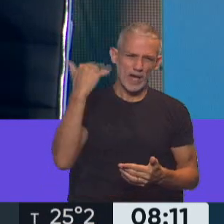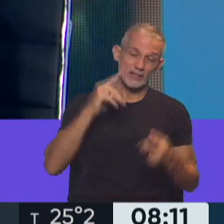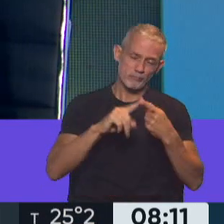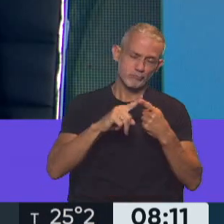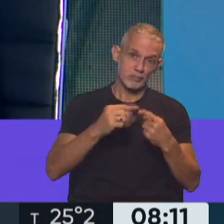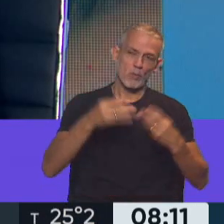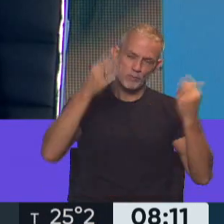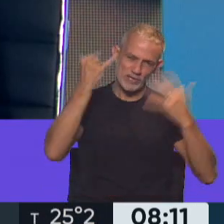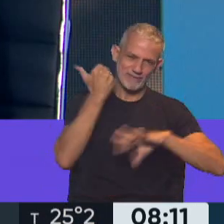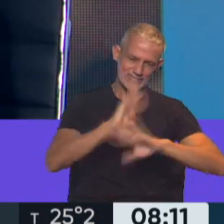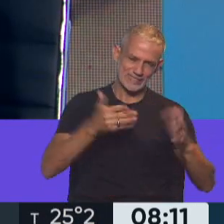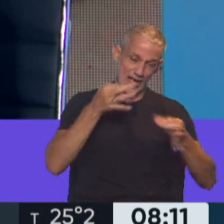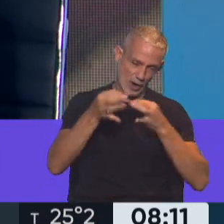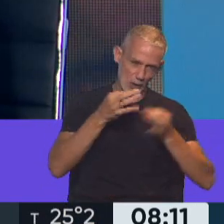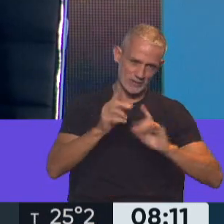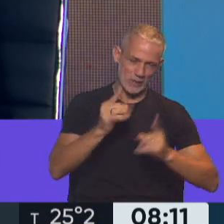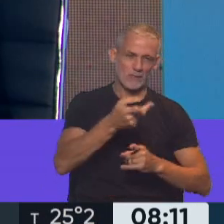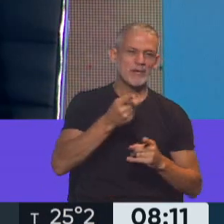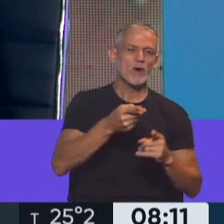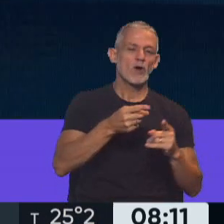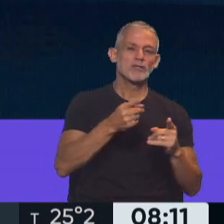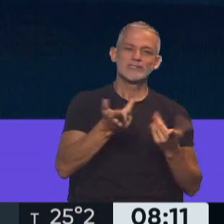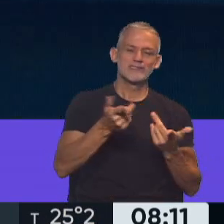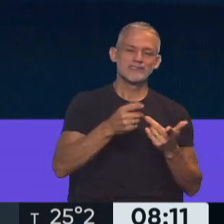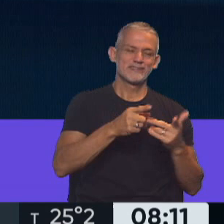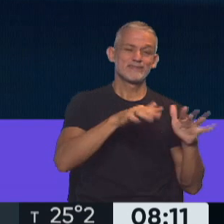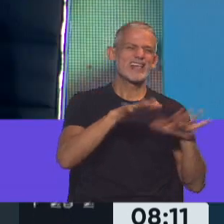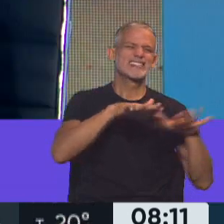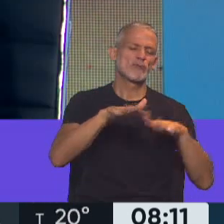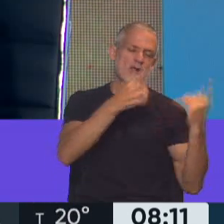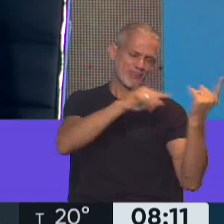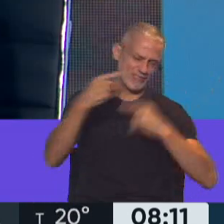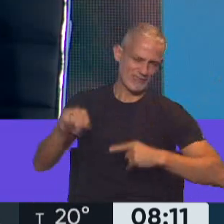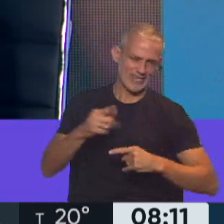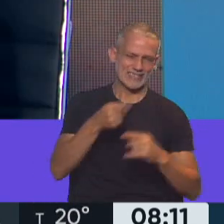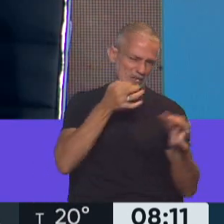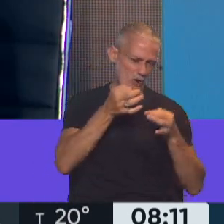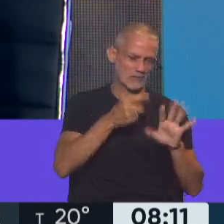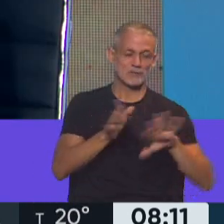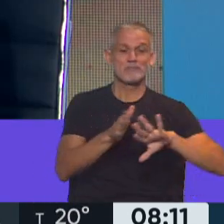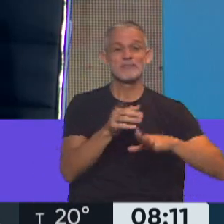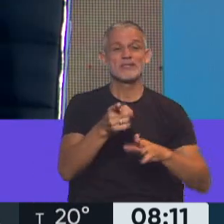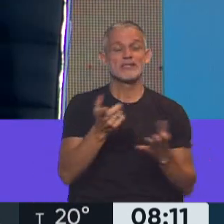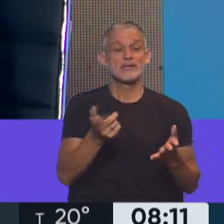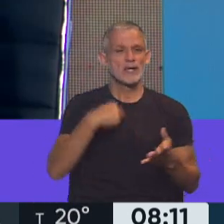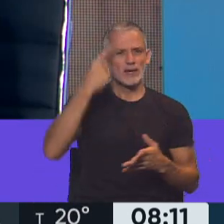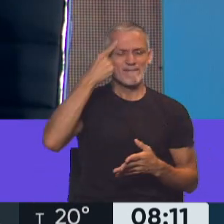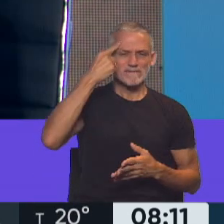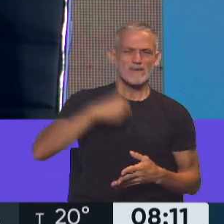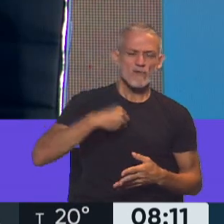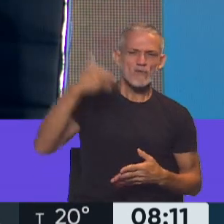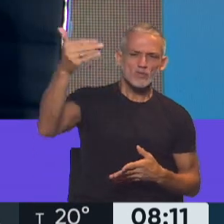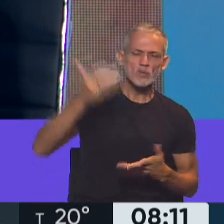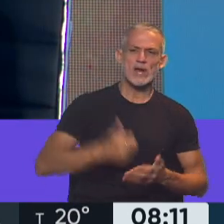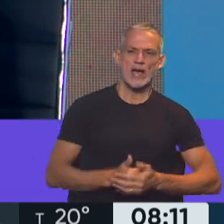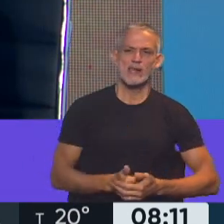veces, muchas veces esto, en diferentes circunstancias, sí, claro. nos va dando que creer y